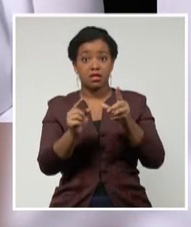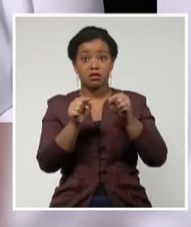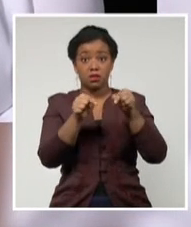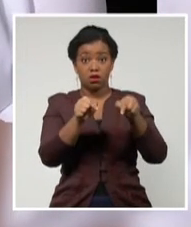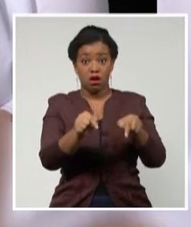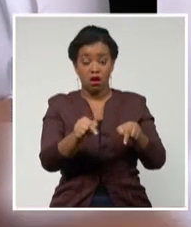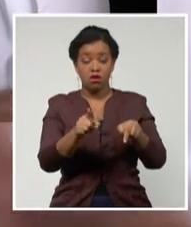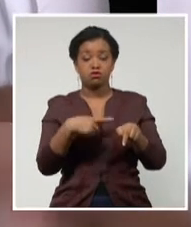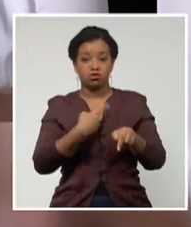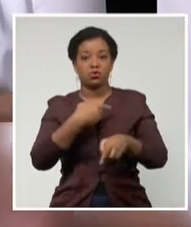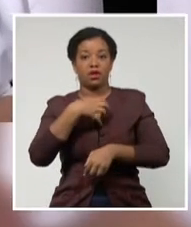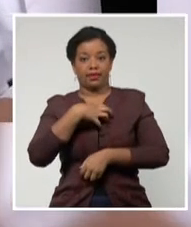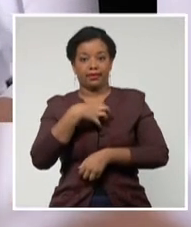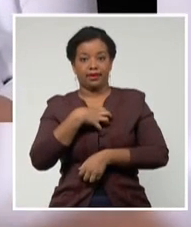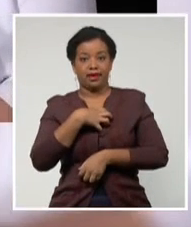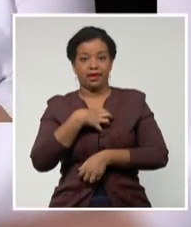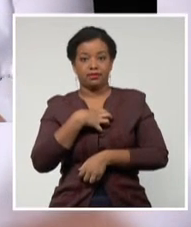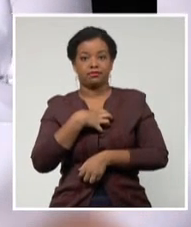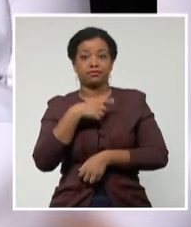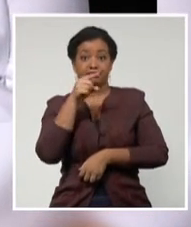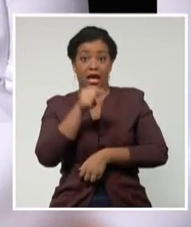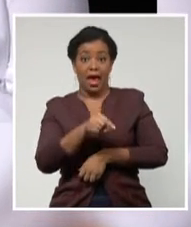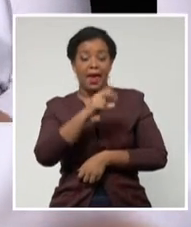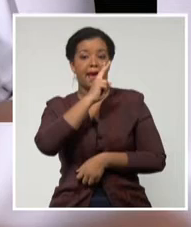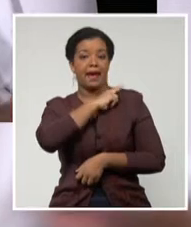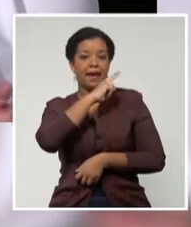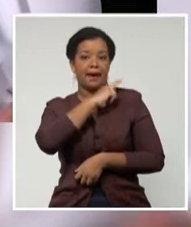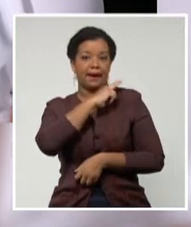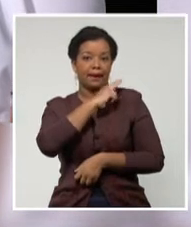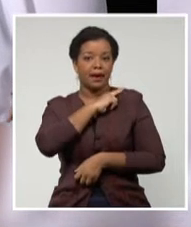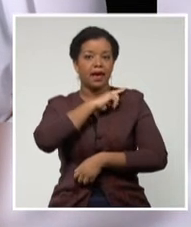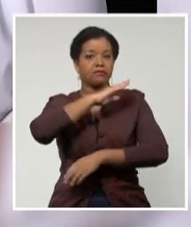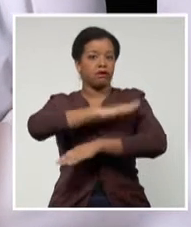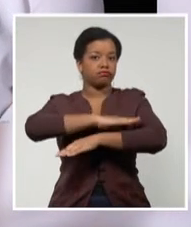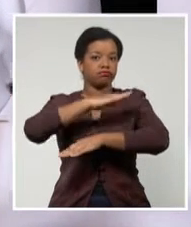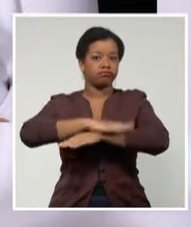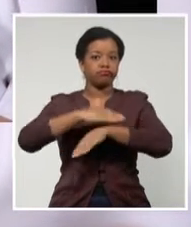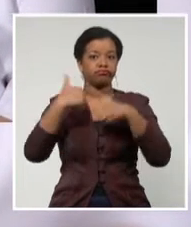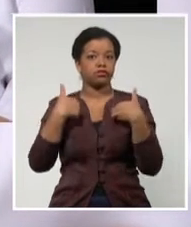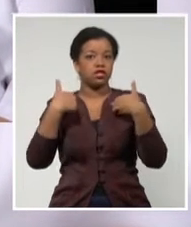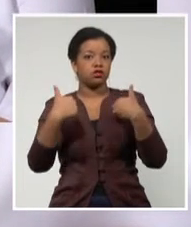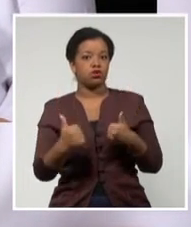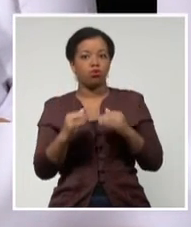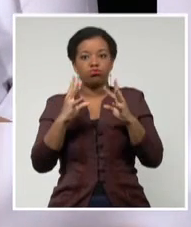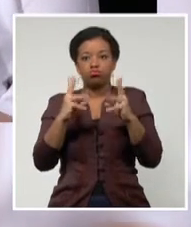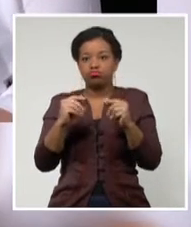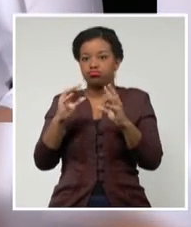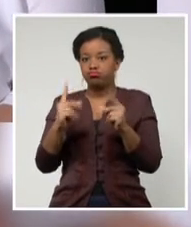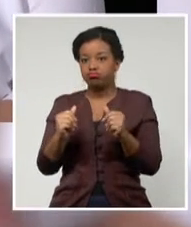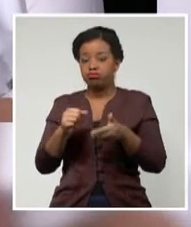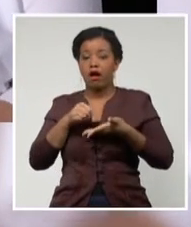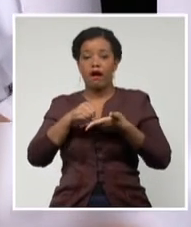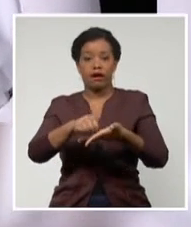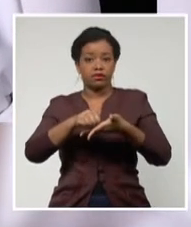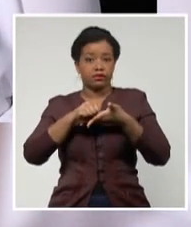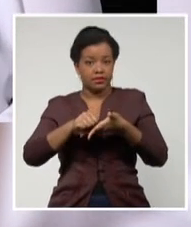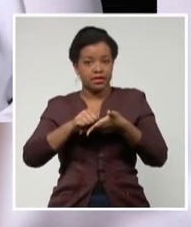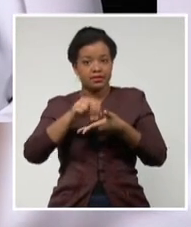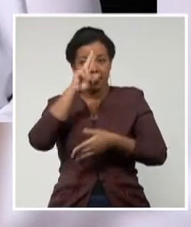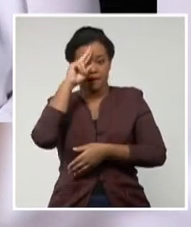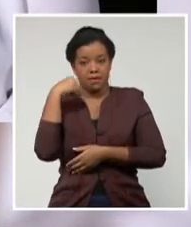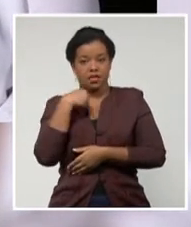brigadas médicas cubanas, con la dirección, con el puesto de dirección, con el área de estadística, el área de asistencia médica, donde se